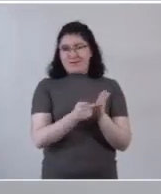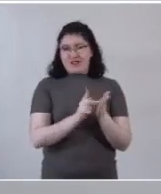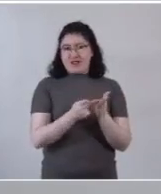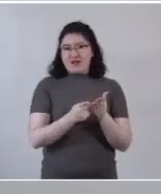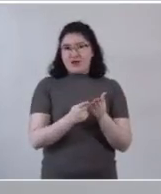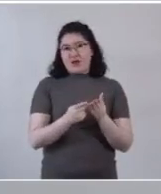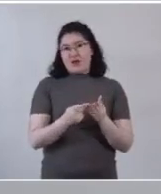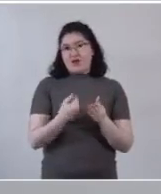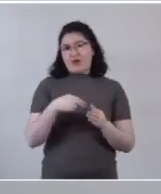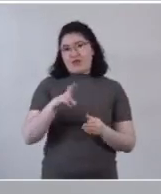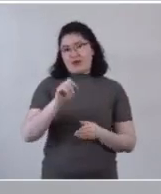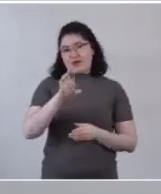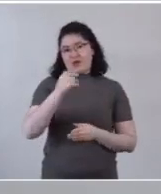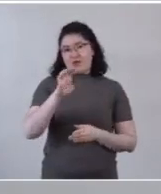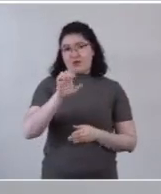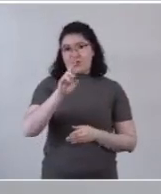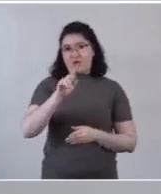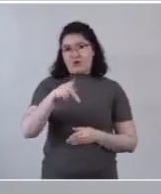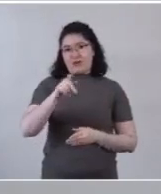personas,